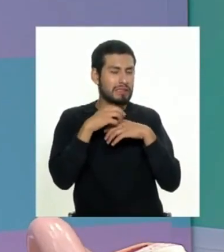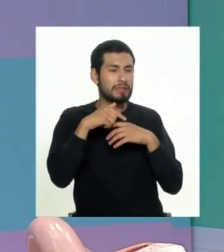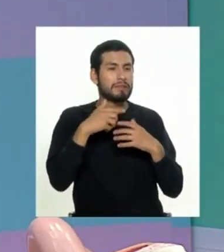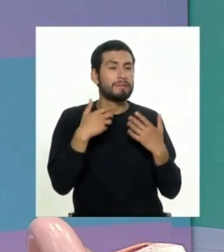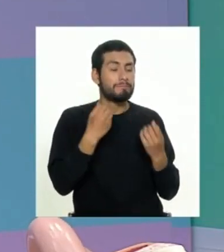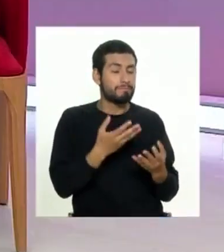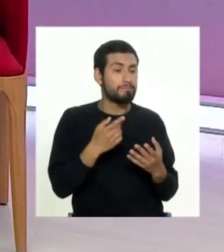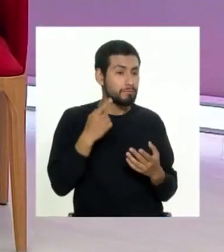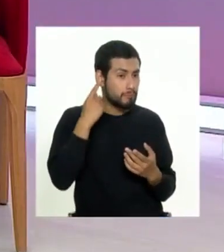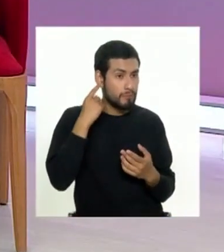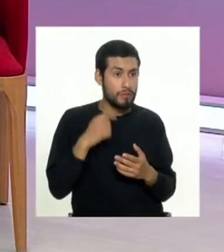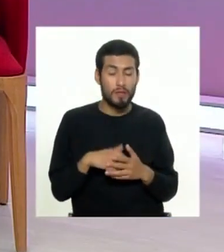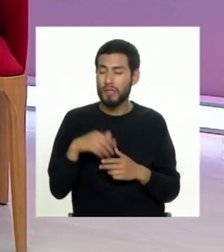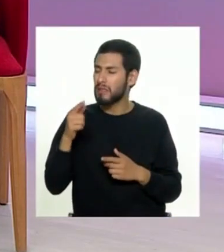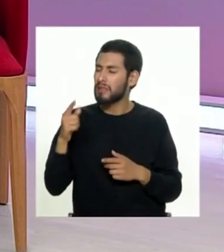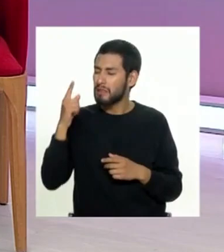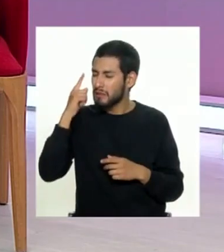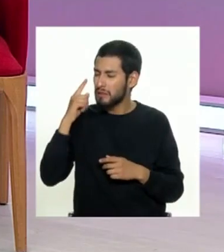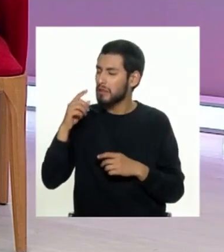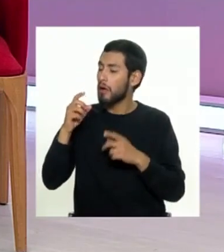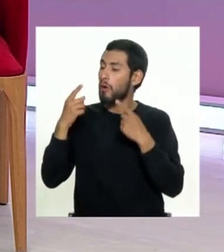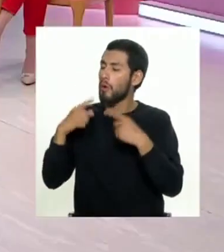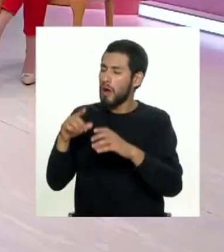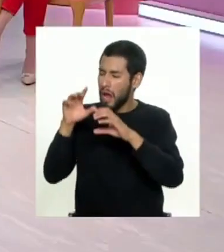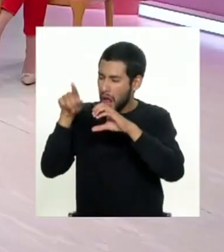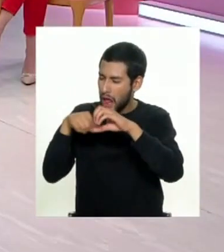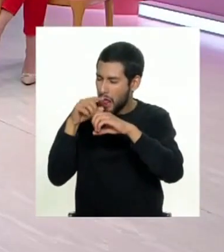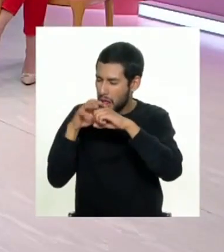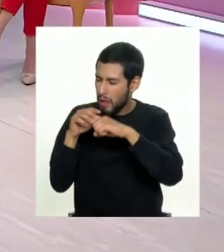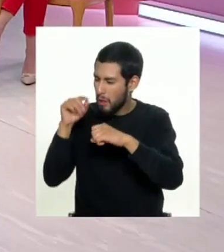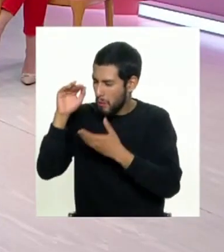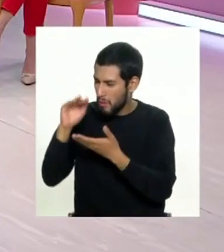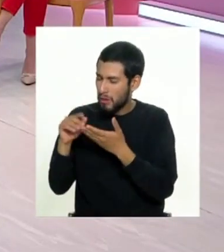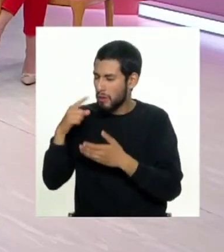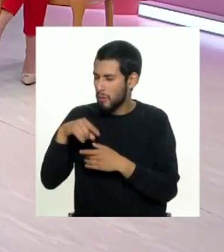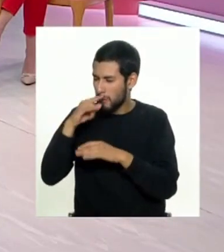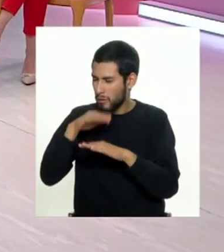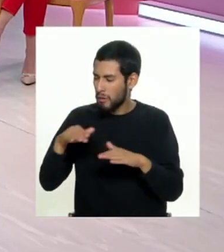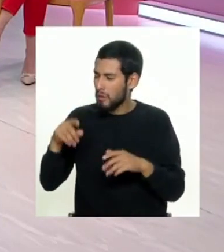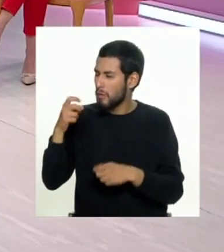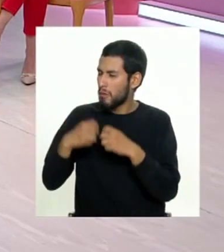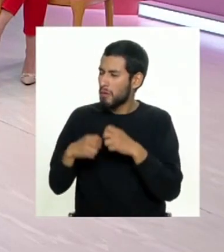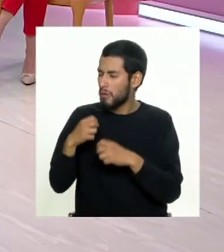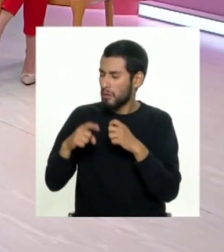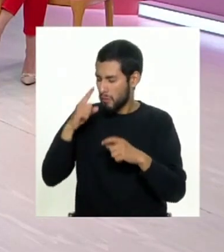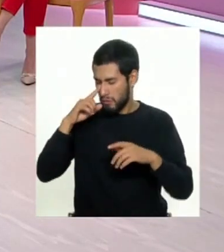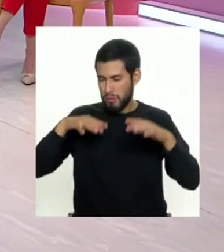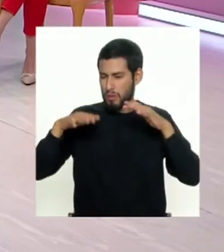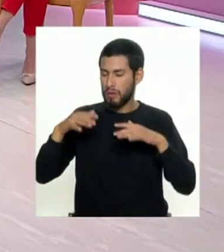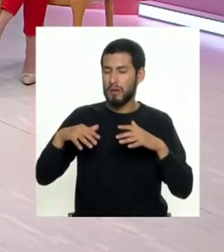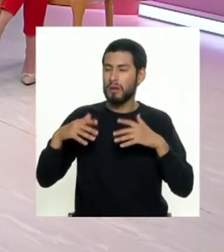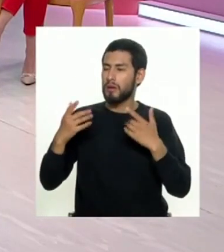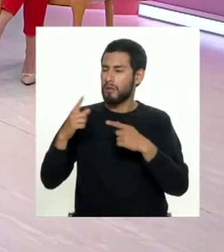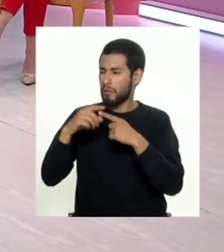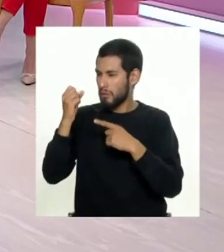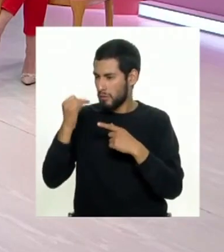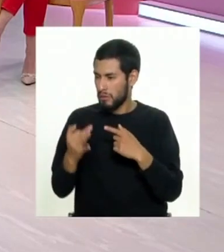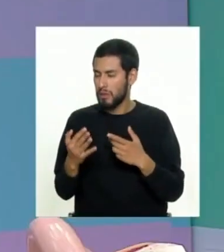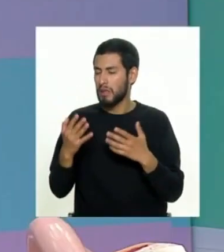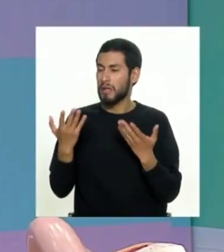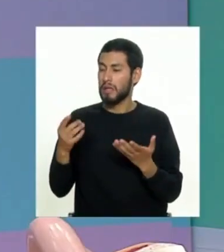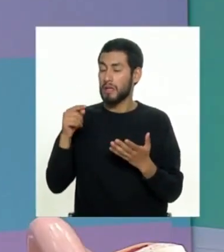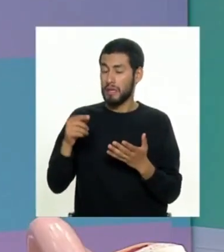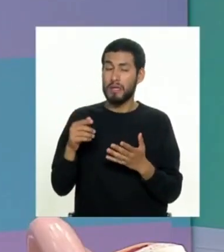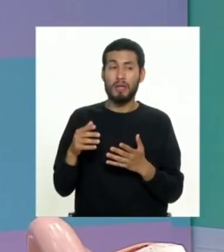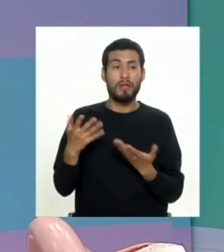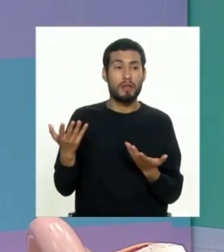hacia esa región. En el caso que sea la laberintitis, que es el menor número de casos de este problema del vértigo que hemos tratado. Este abanico de vértigo que